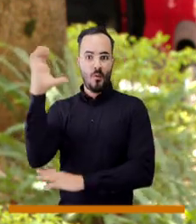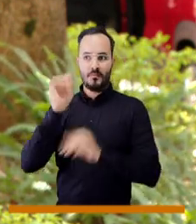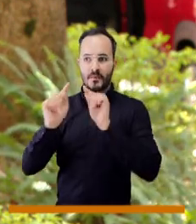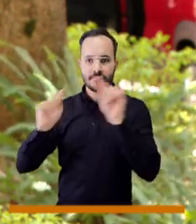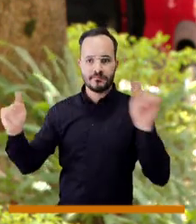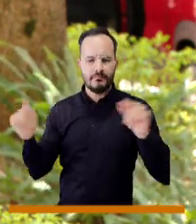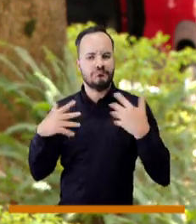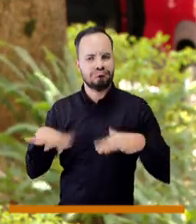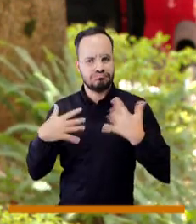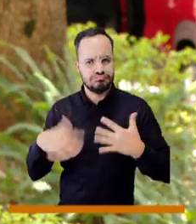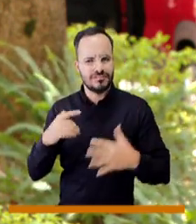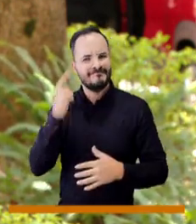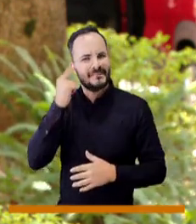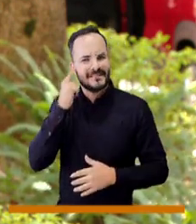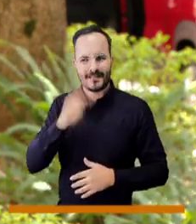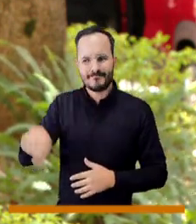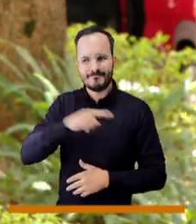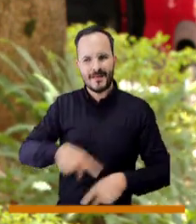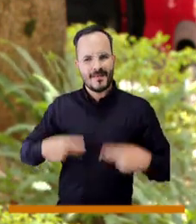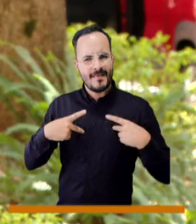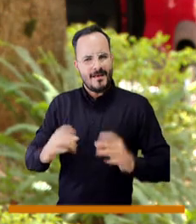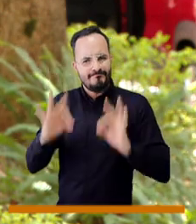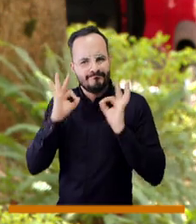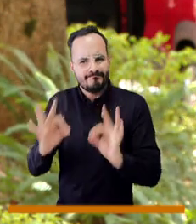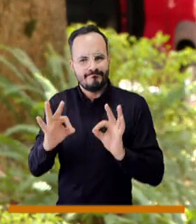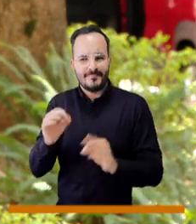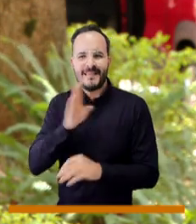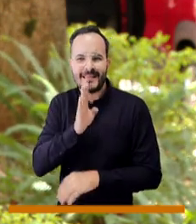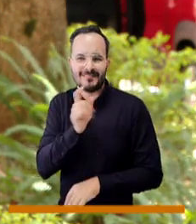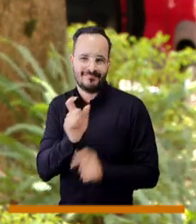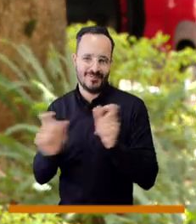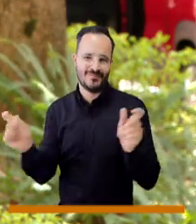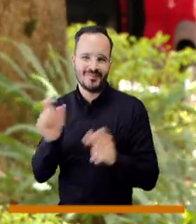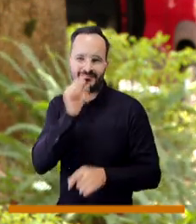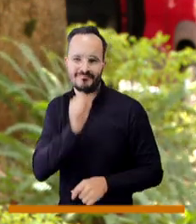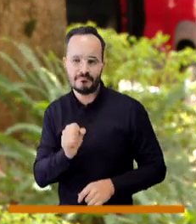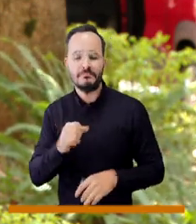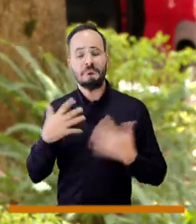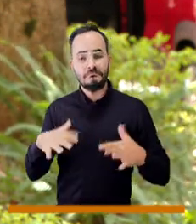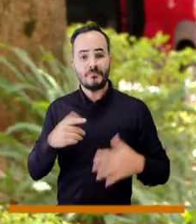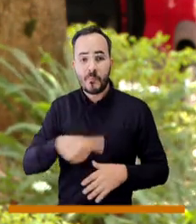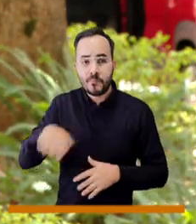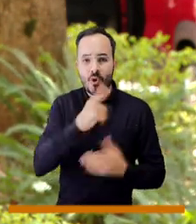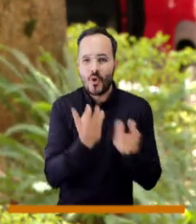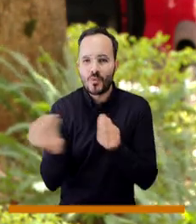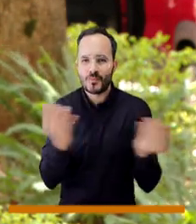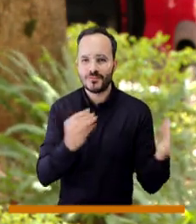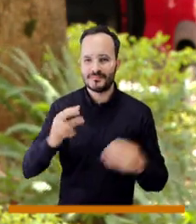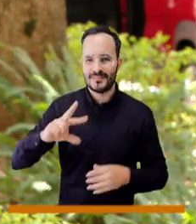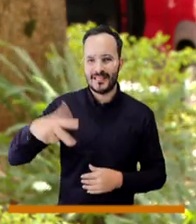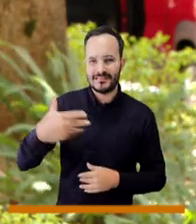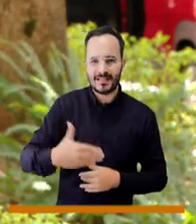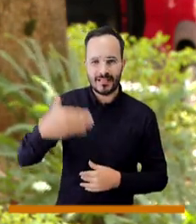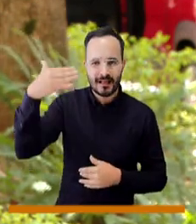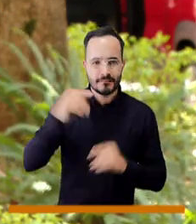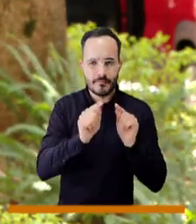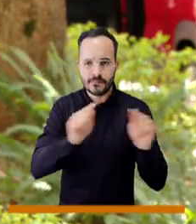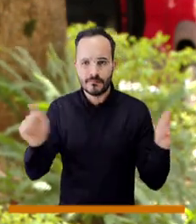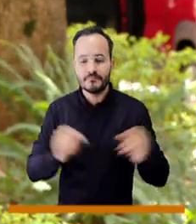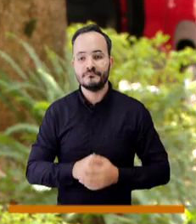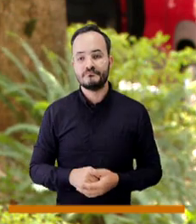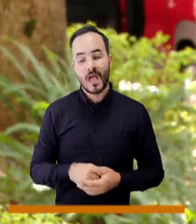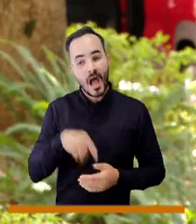duro por la calidad de vida precisamente de los adultos mayores, a todos los grupos de tercera edad, a